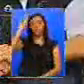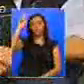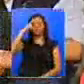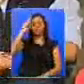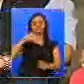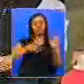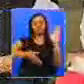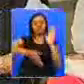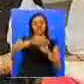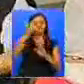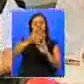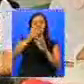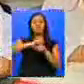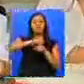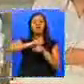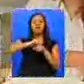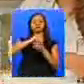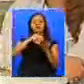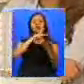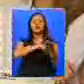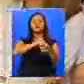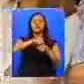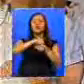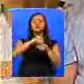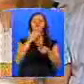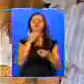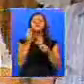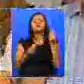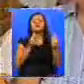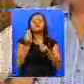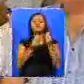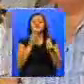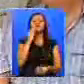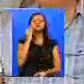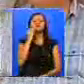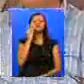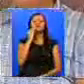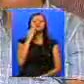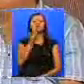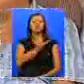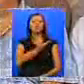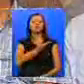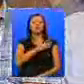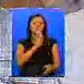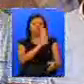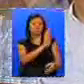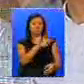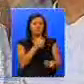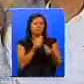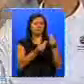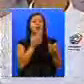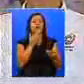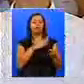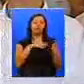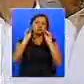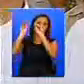piloto, un programa piloto para llevar la experiencia de la Misión Solidaria Manuel Espejo a la